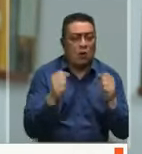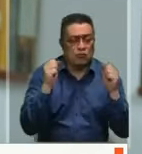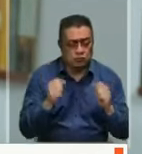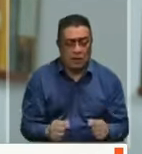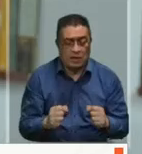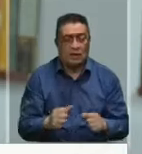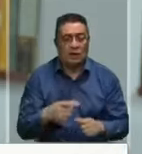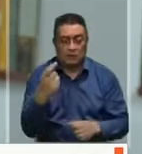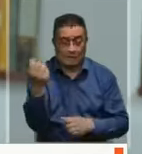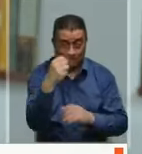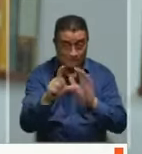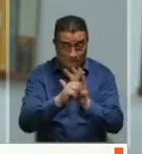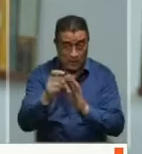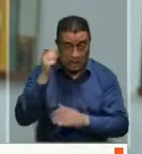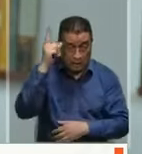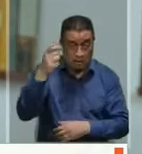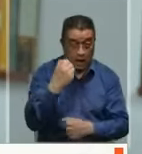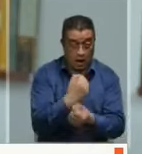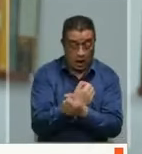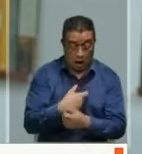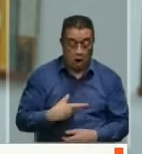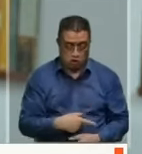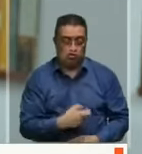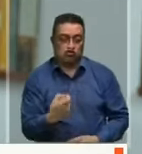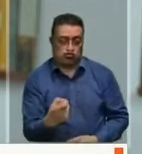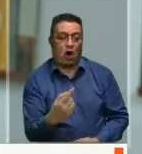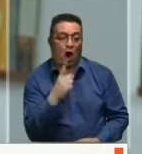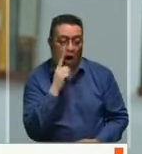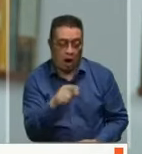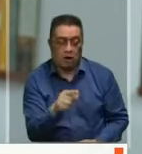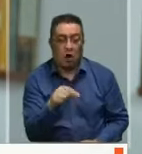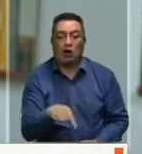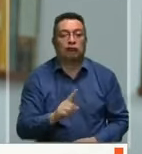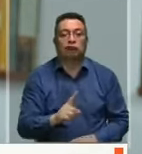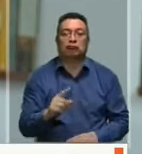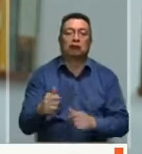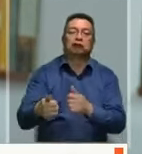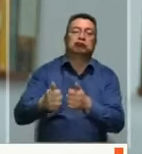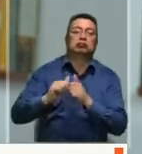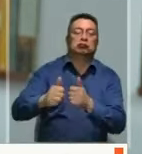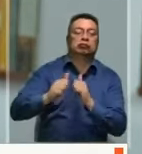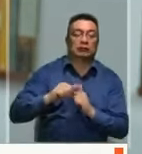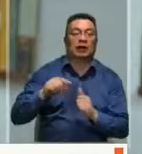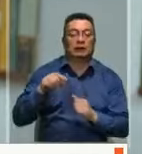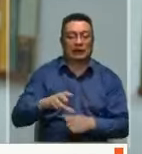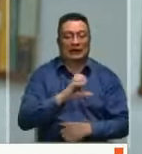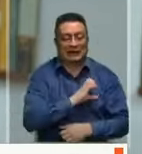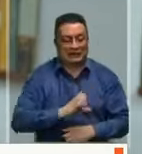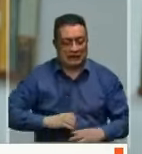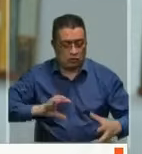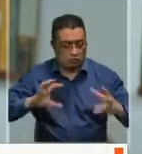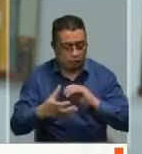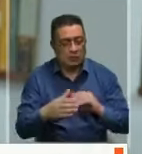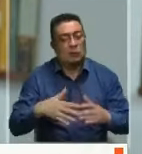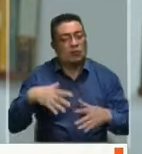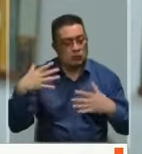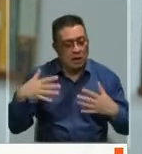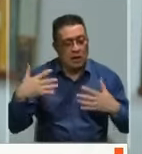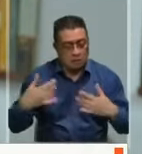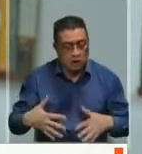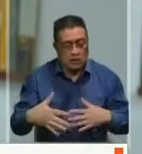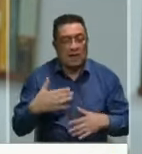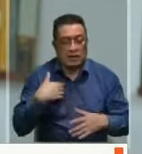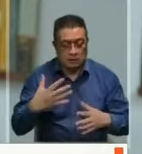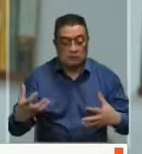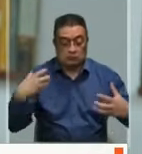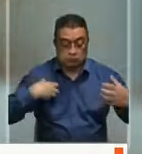delincuentes supieran de que nuestras policías están mejor armadas que ellos, cosa que hoy no ocurre? Por eso el estado de excepción es mucho más eficiente desde el punto de vista de el